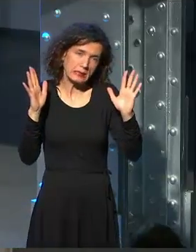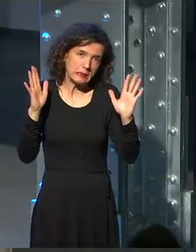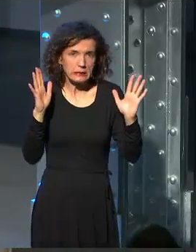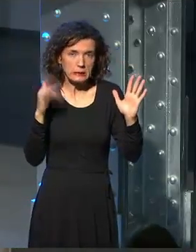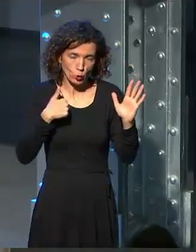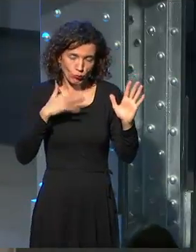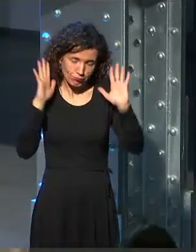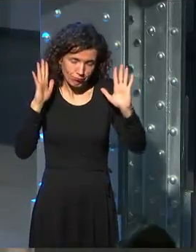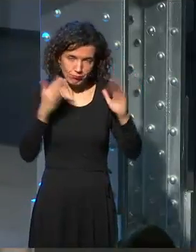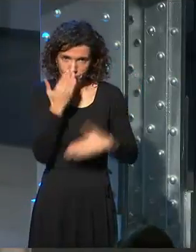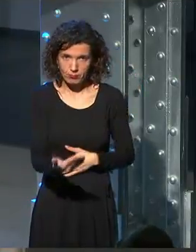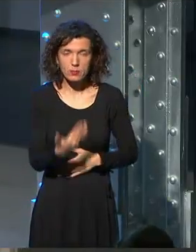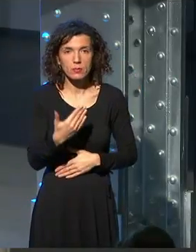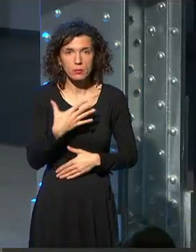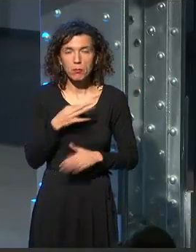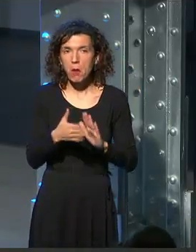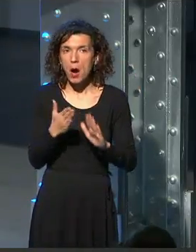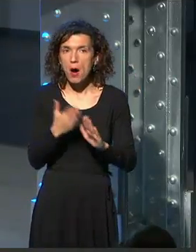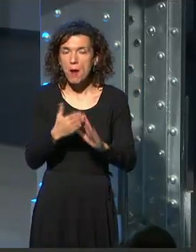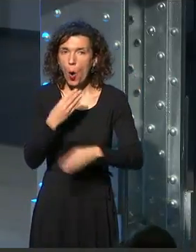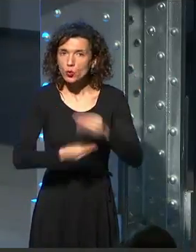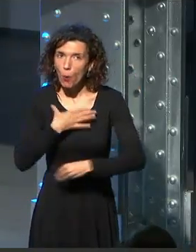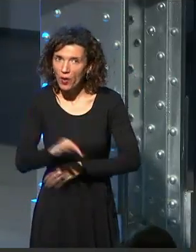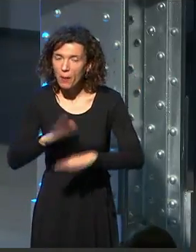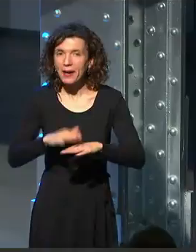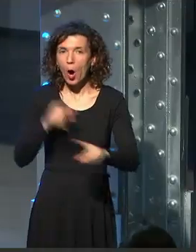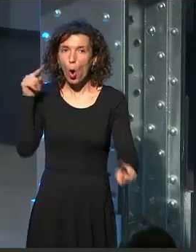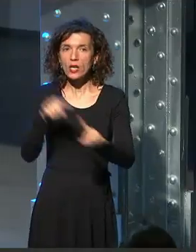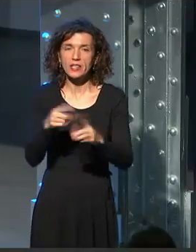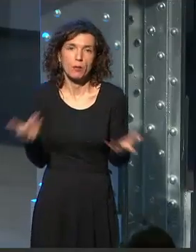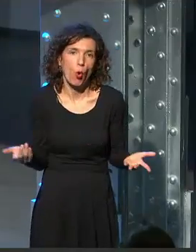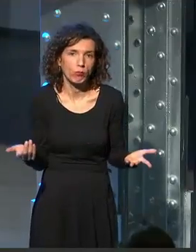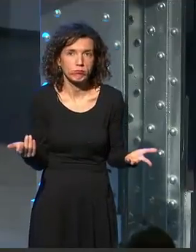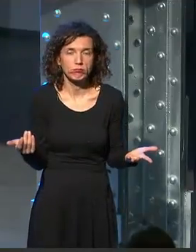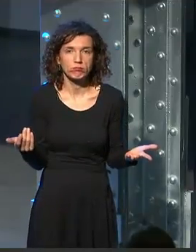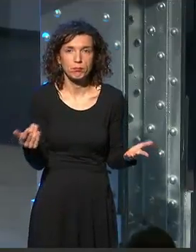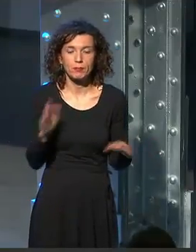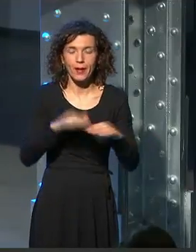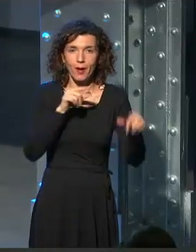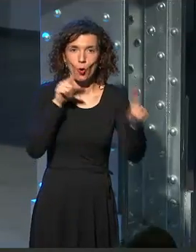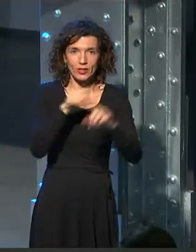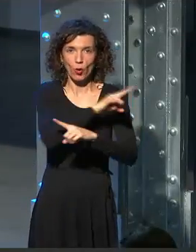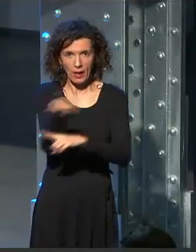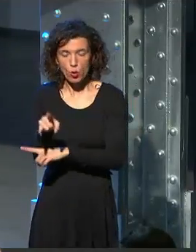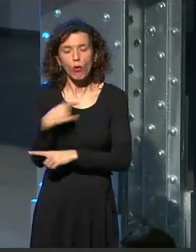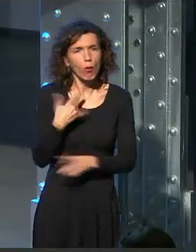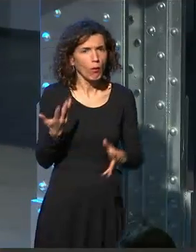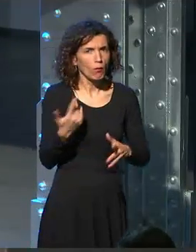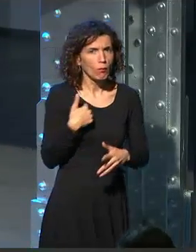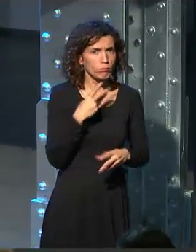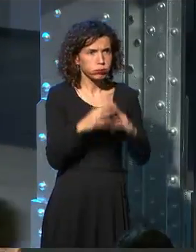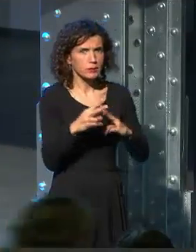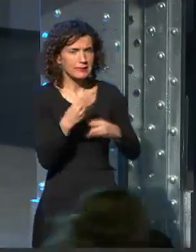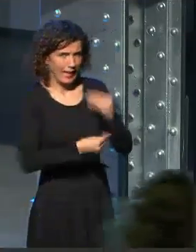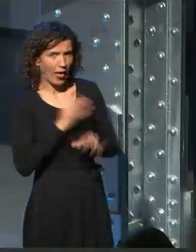pero inevitablemente se podría utilizar también con fines de engaño? Se hace. O sea, pero